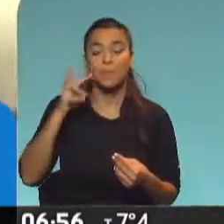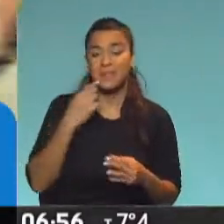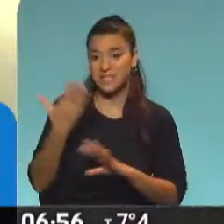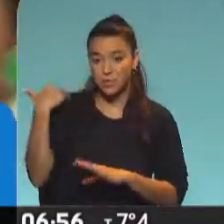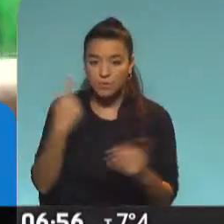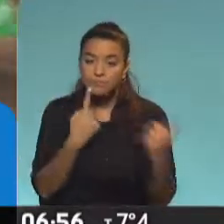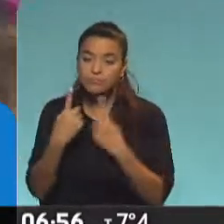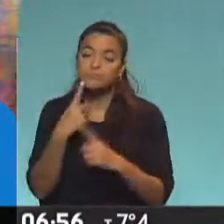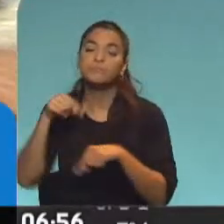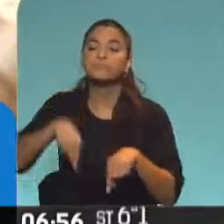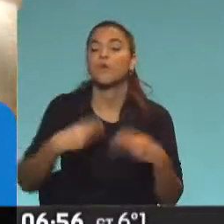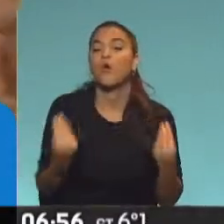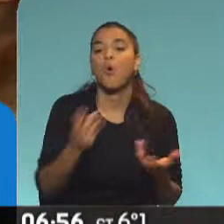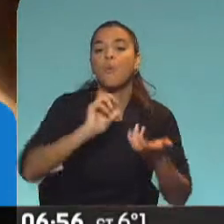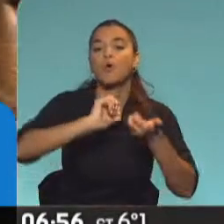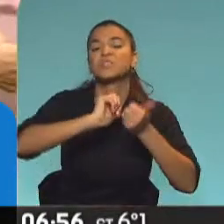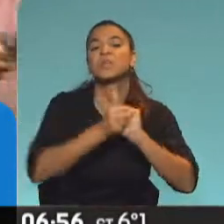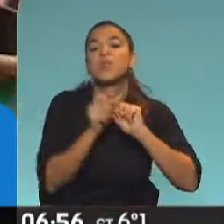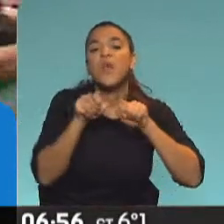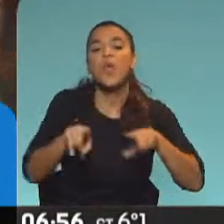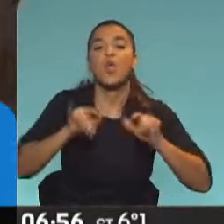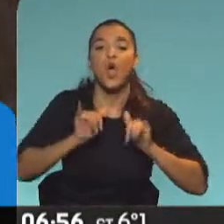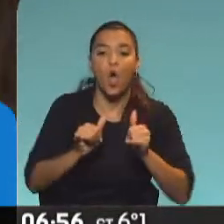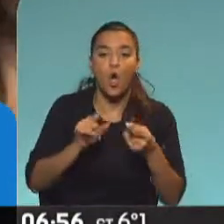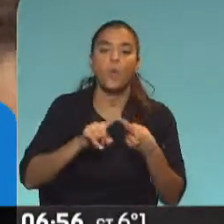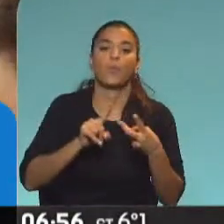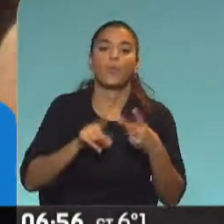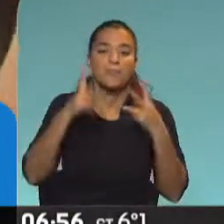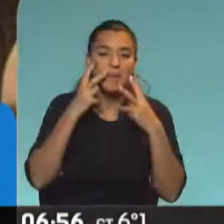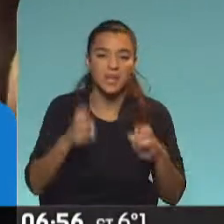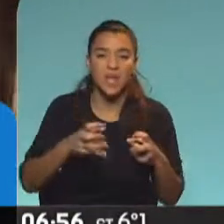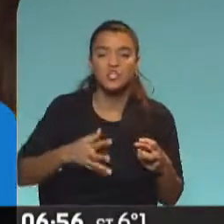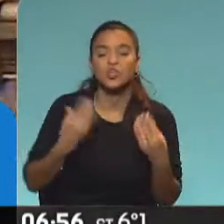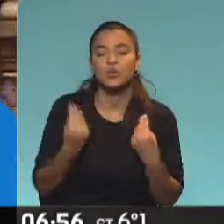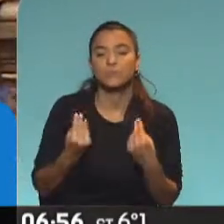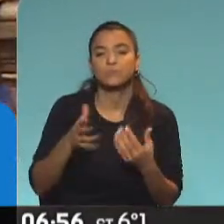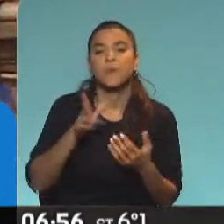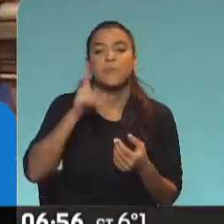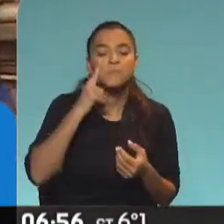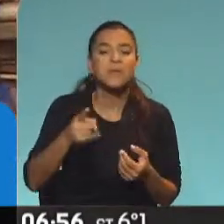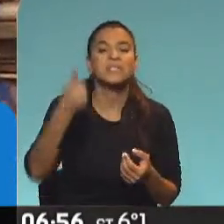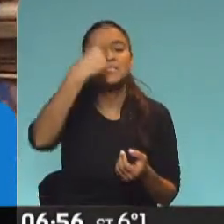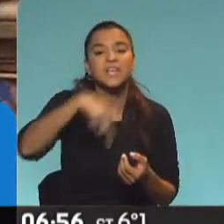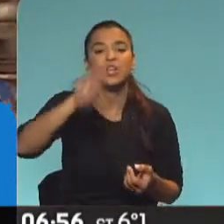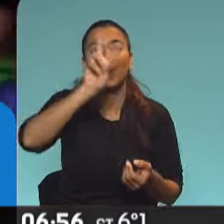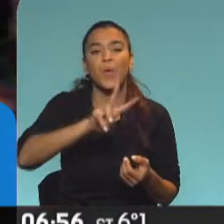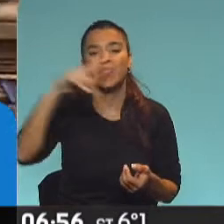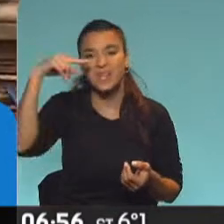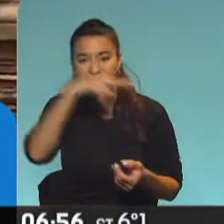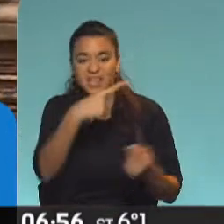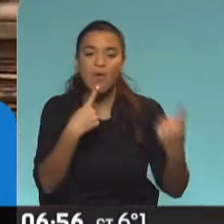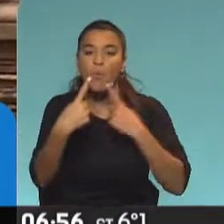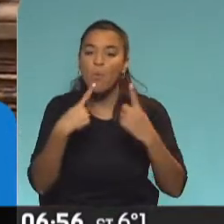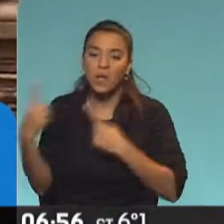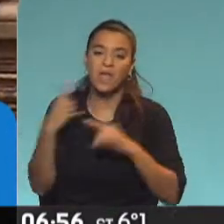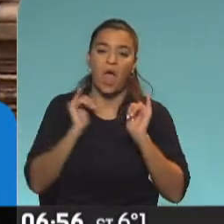la actual percepción de la sexualidad de los jóvenes. La investigación gira en torno a 1.127 encuestas